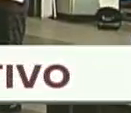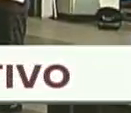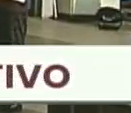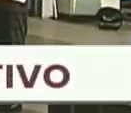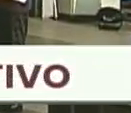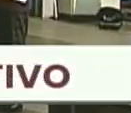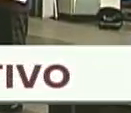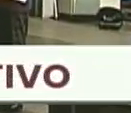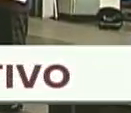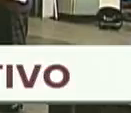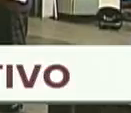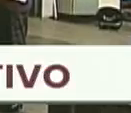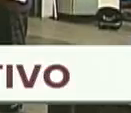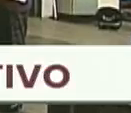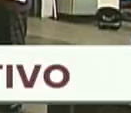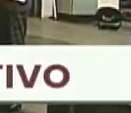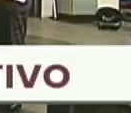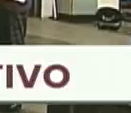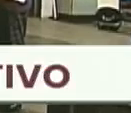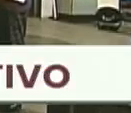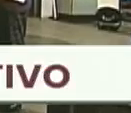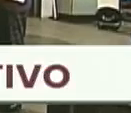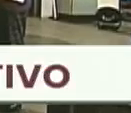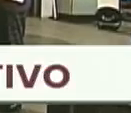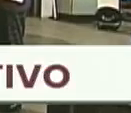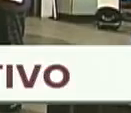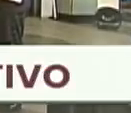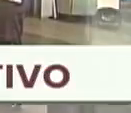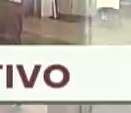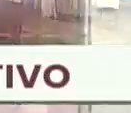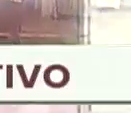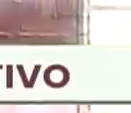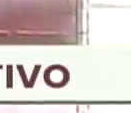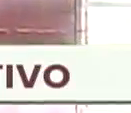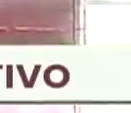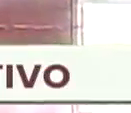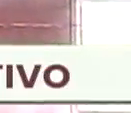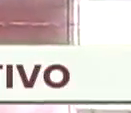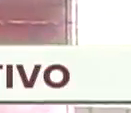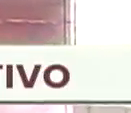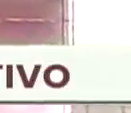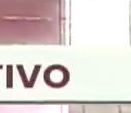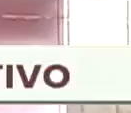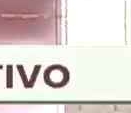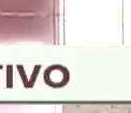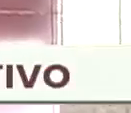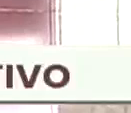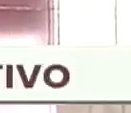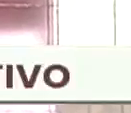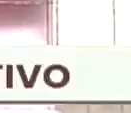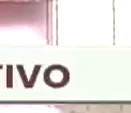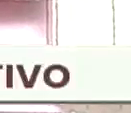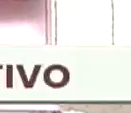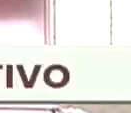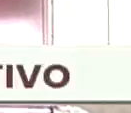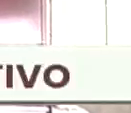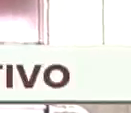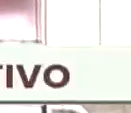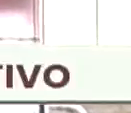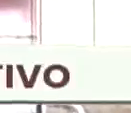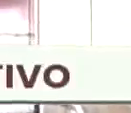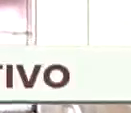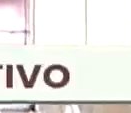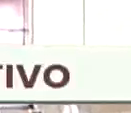Un café gourmet fuera de serie. Antes de empezar este programa nos hemos tomado